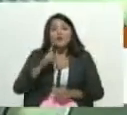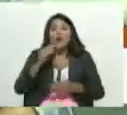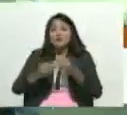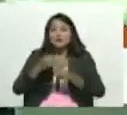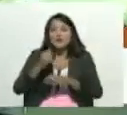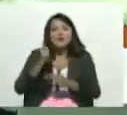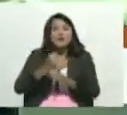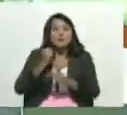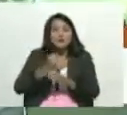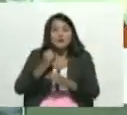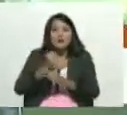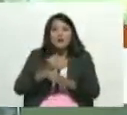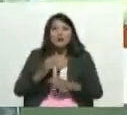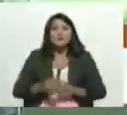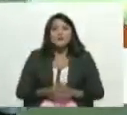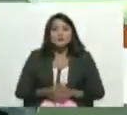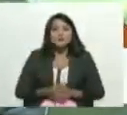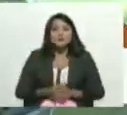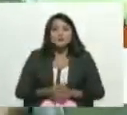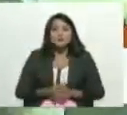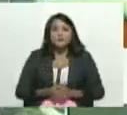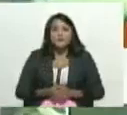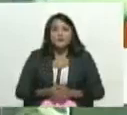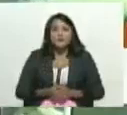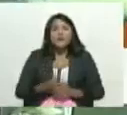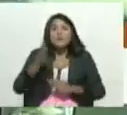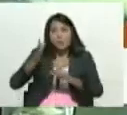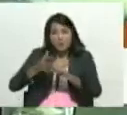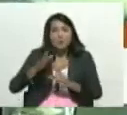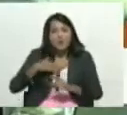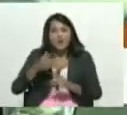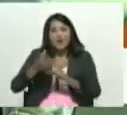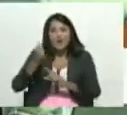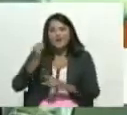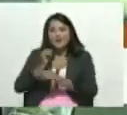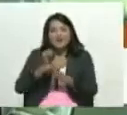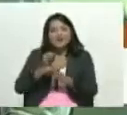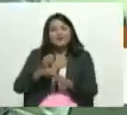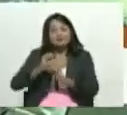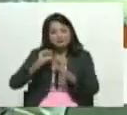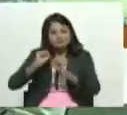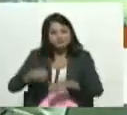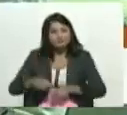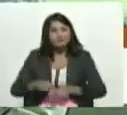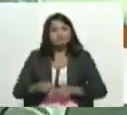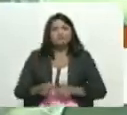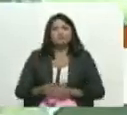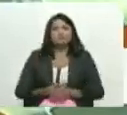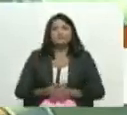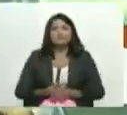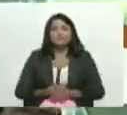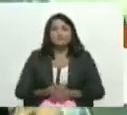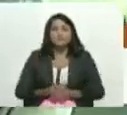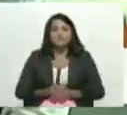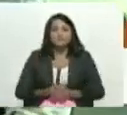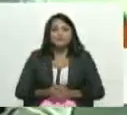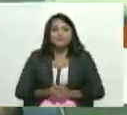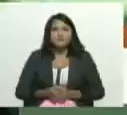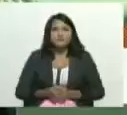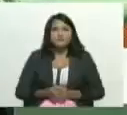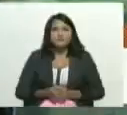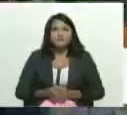hacer una internet posible de ese sentido con ese campo